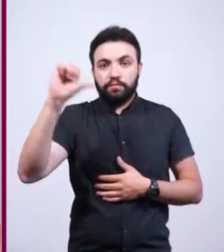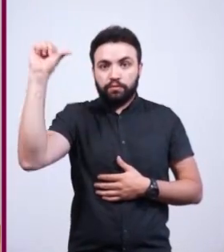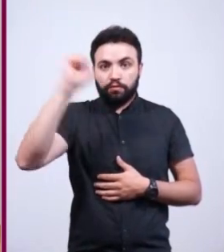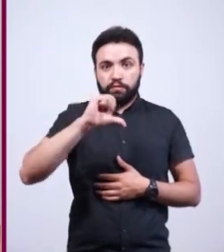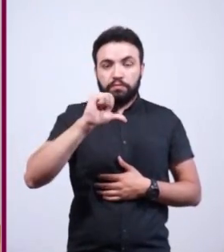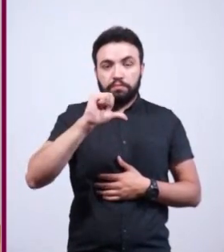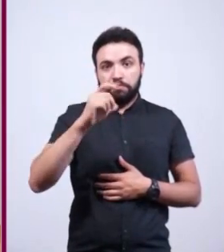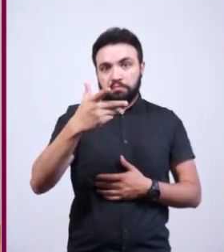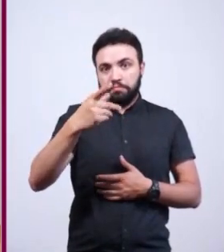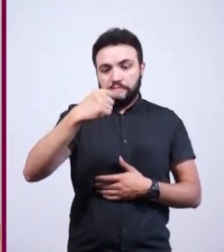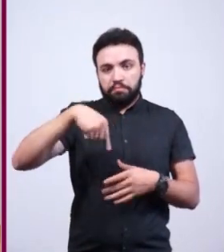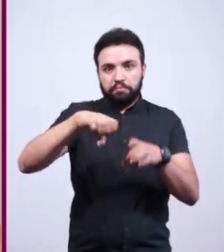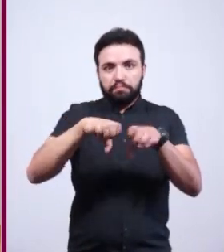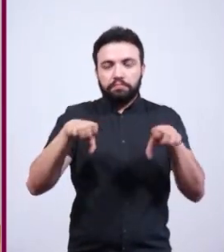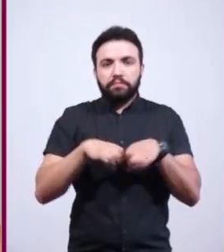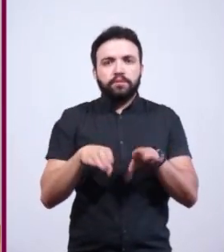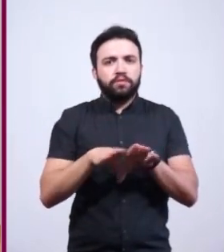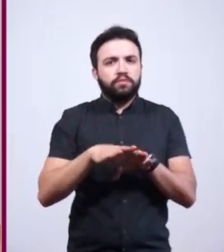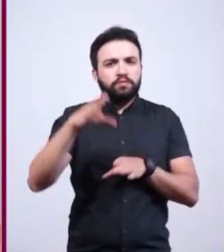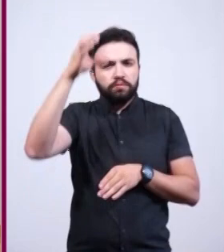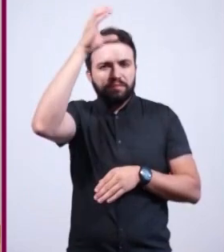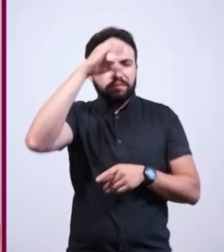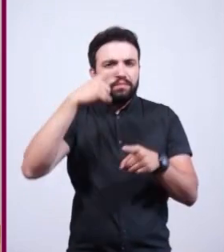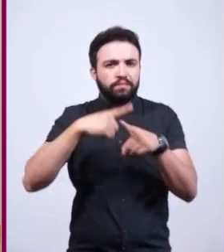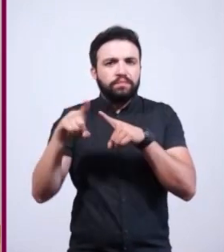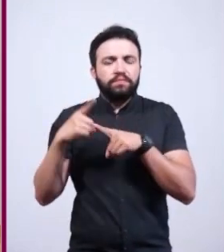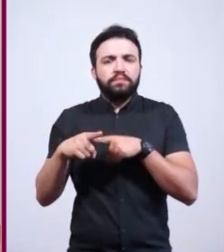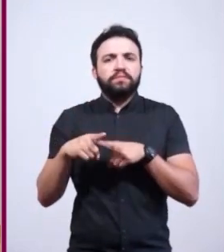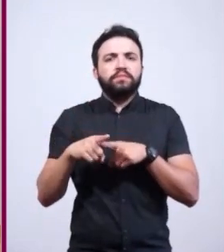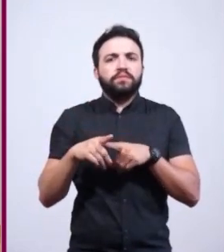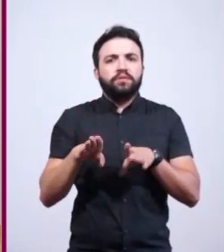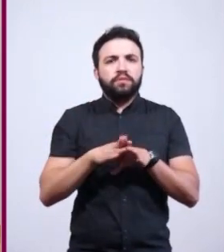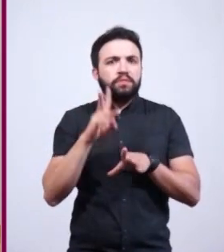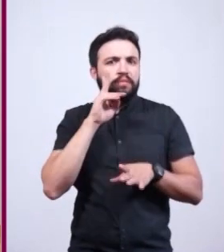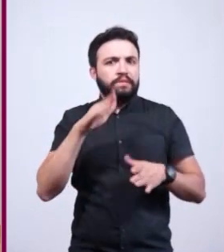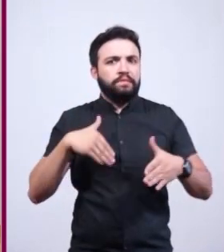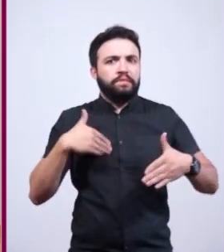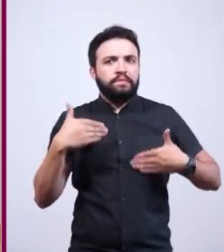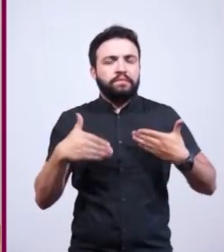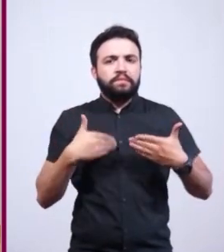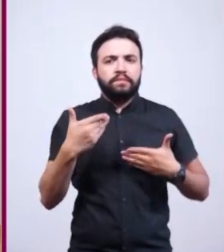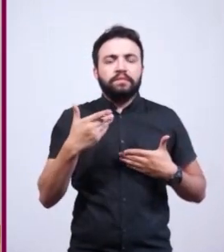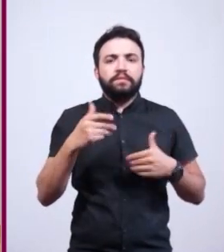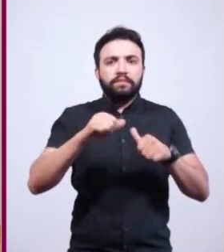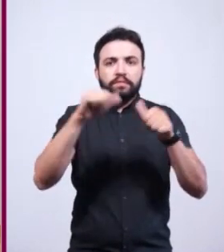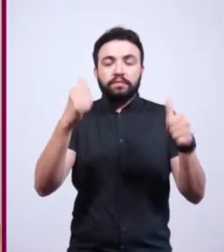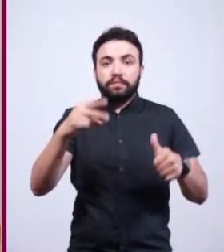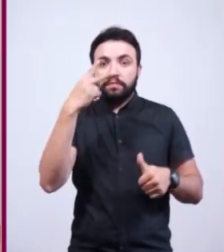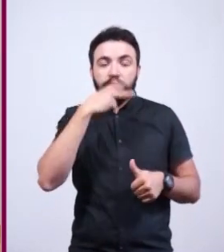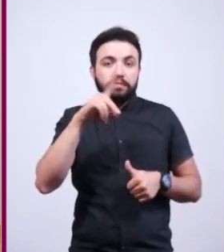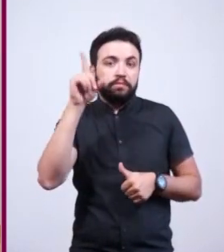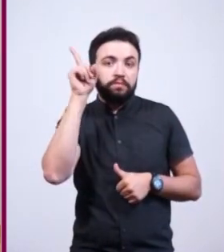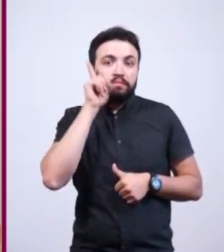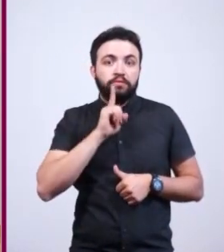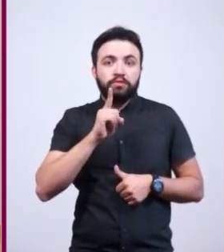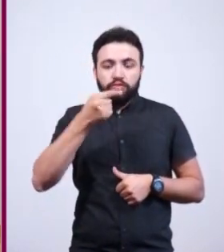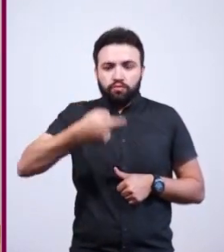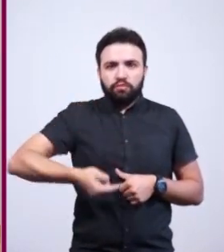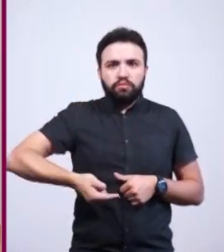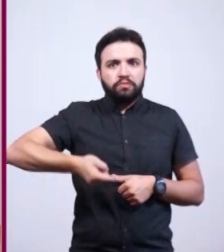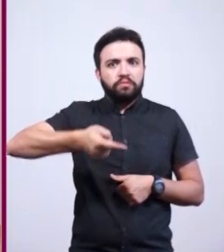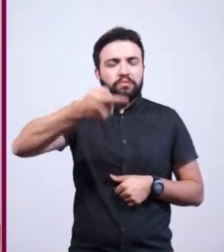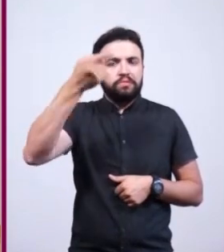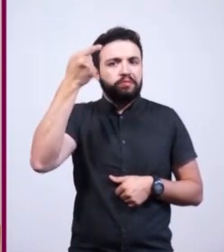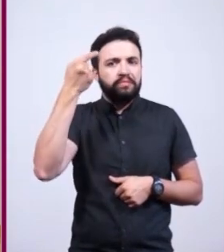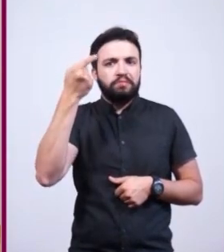de reflexión y construcción del conocimiento, vamos a visitar el estudio de una artista mexicana que desde muy niña ha sido muy inquieta y